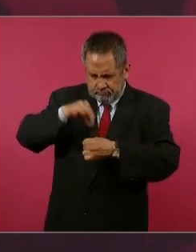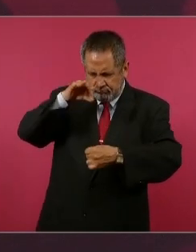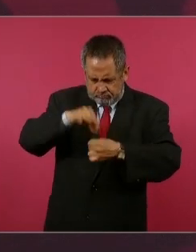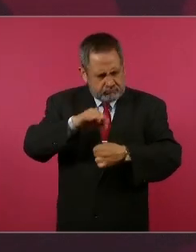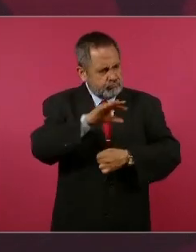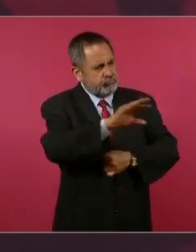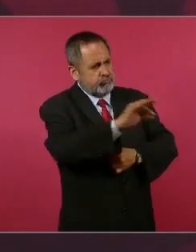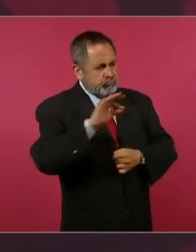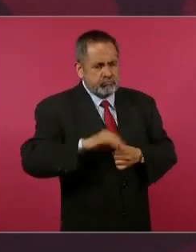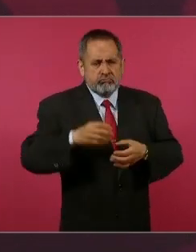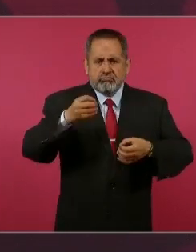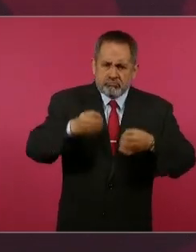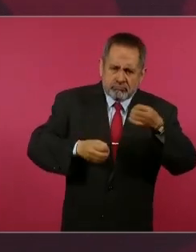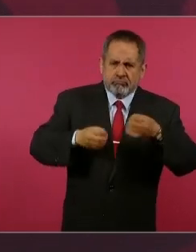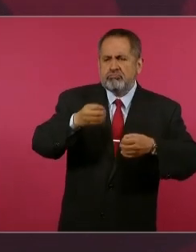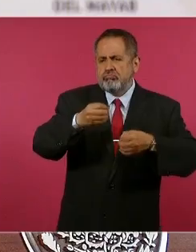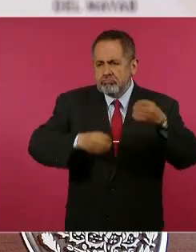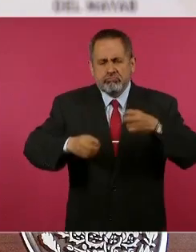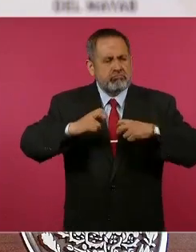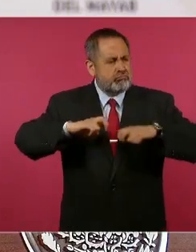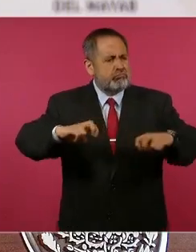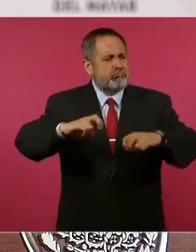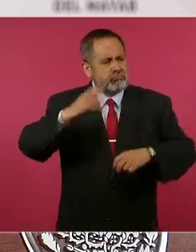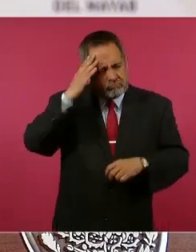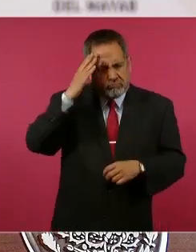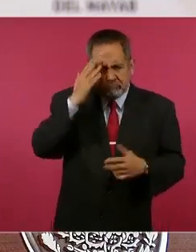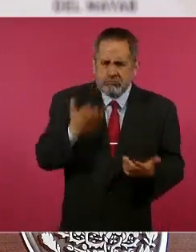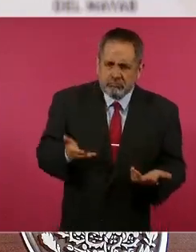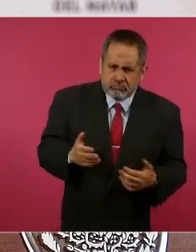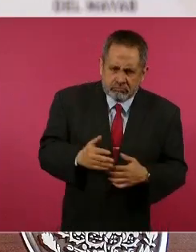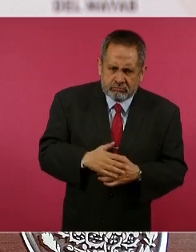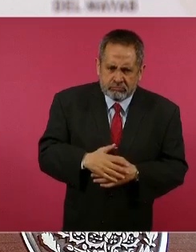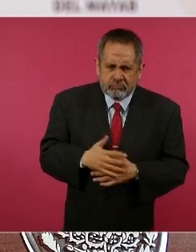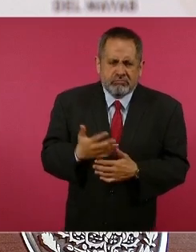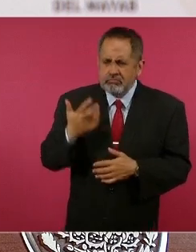a jueces, a magistrados, a ministros. ¿Cuál es la razón?